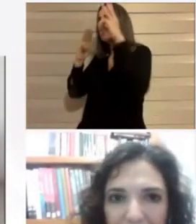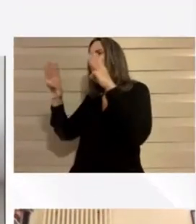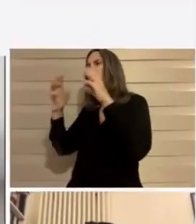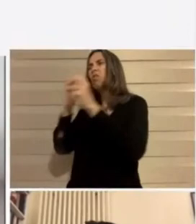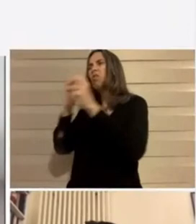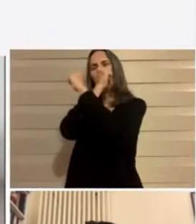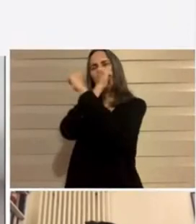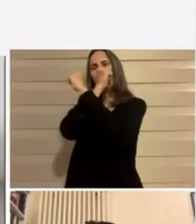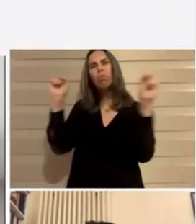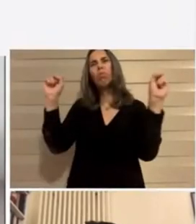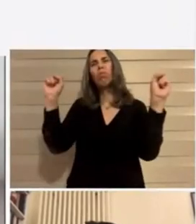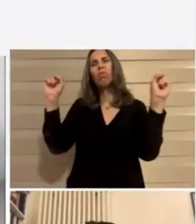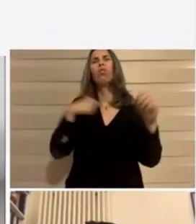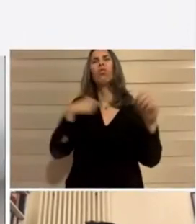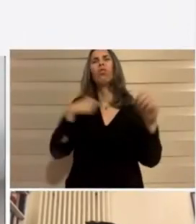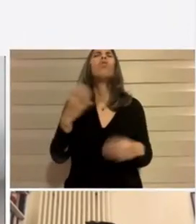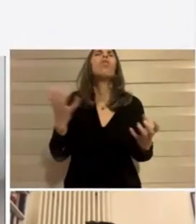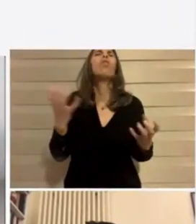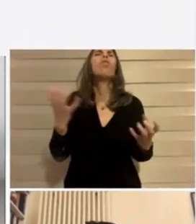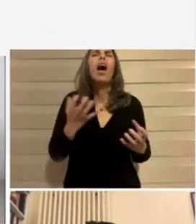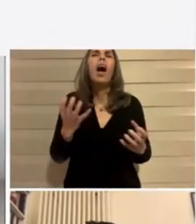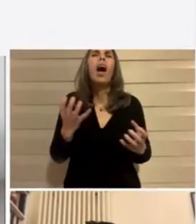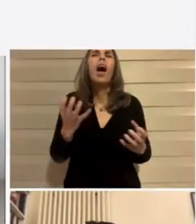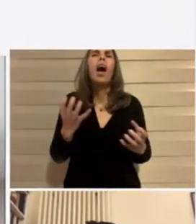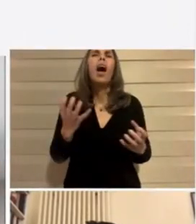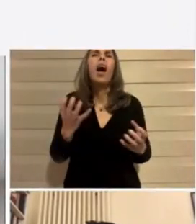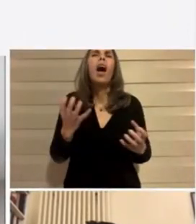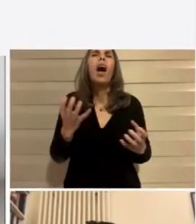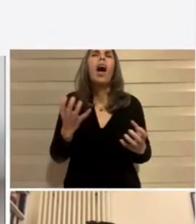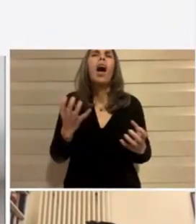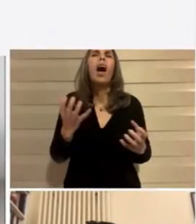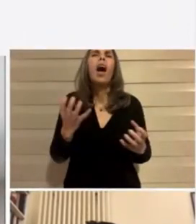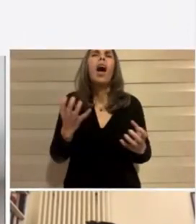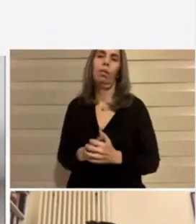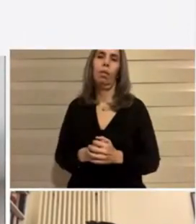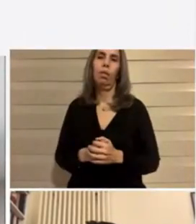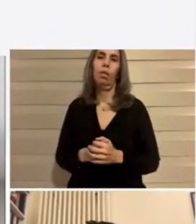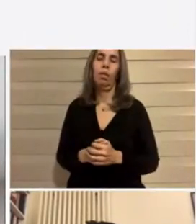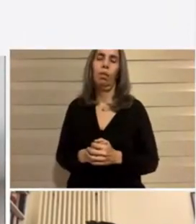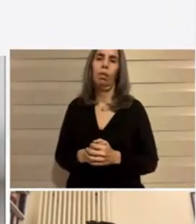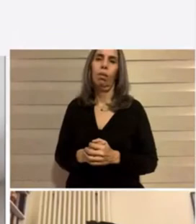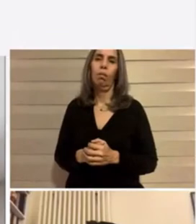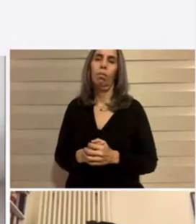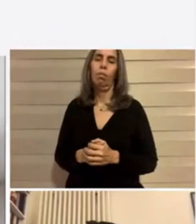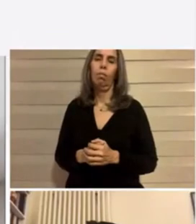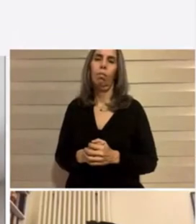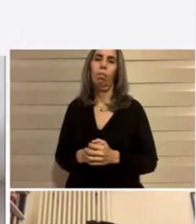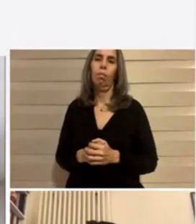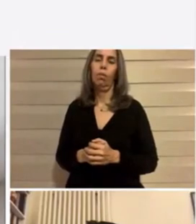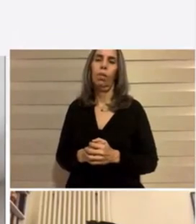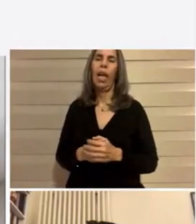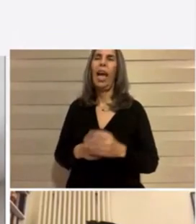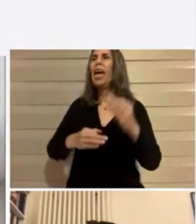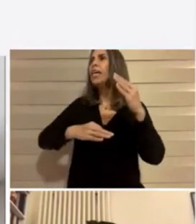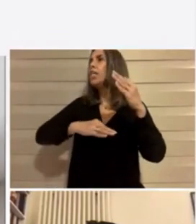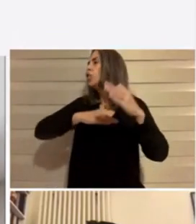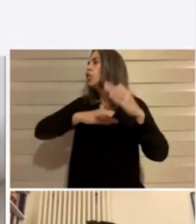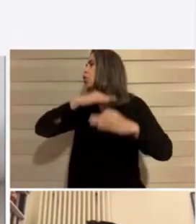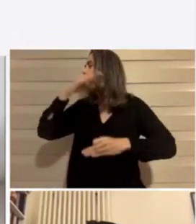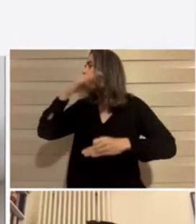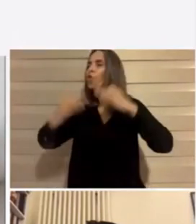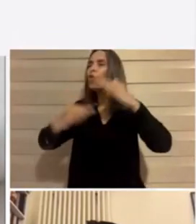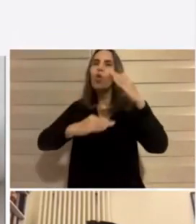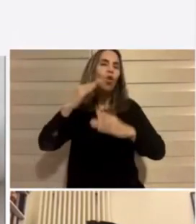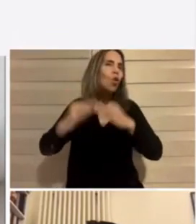Sí, claro. Mira, todos los museos nos cuentan una historia. Y hay algunos museos que son,